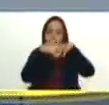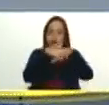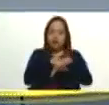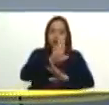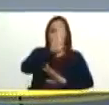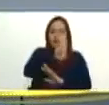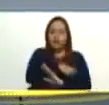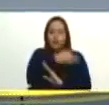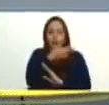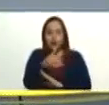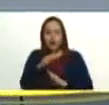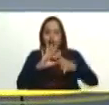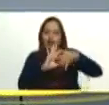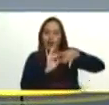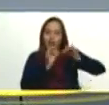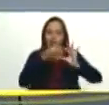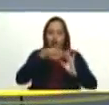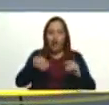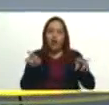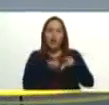todas las sinfonías, de vez en cuando,